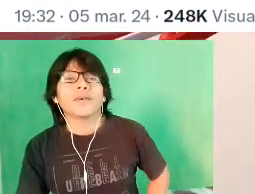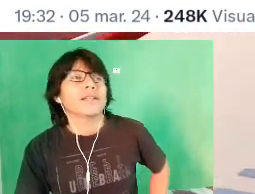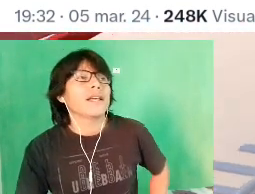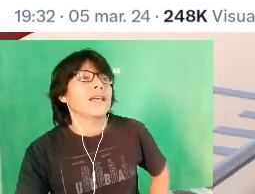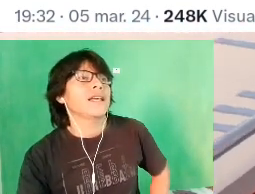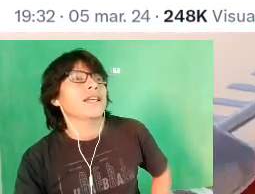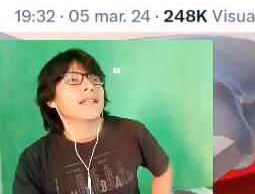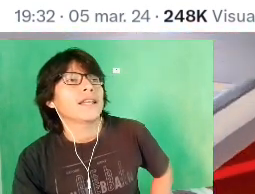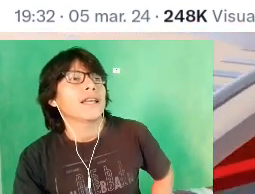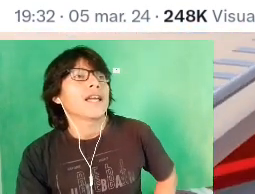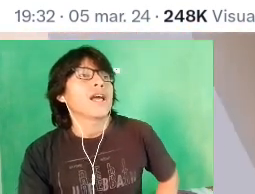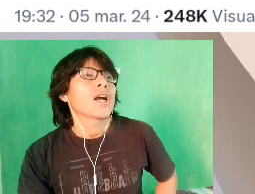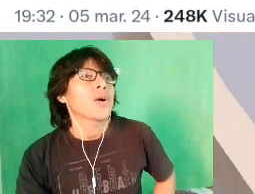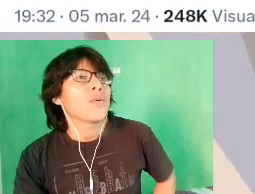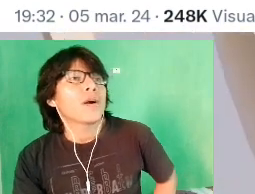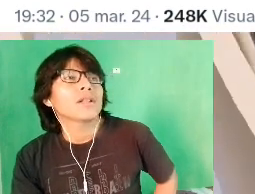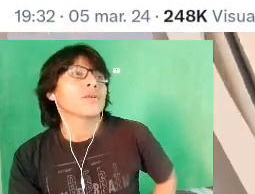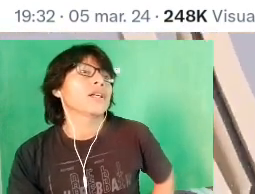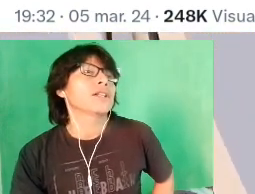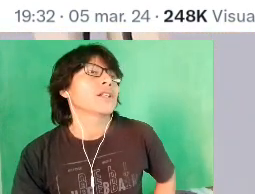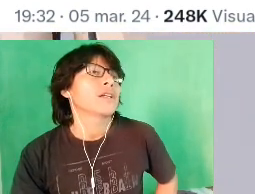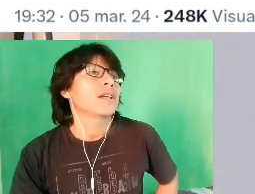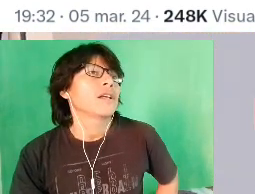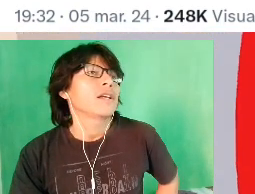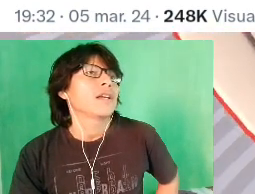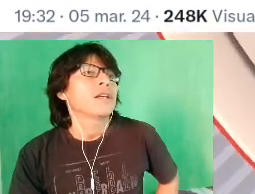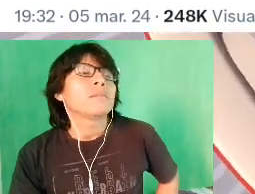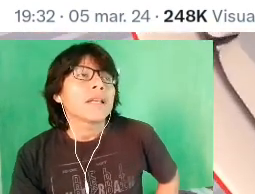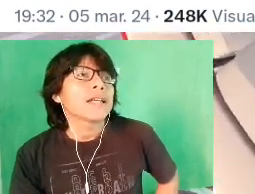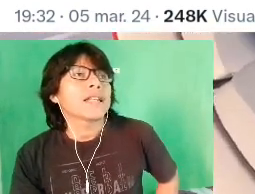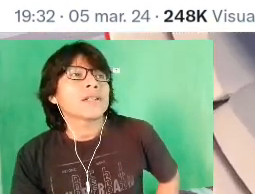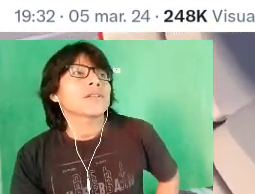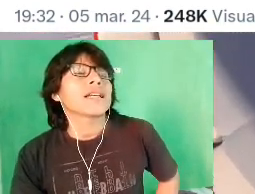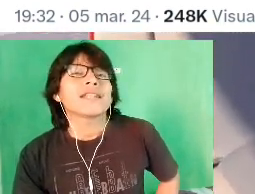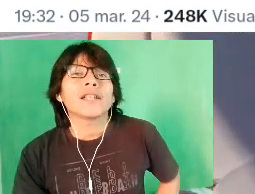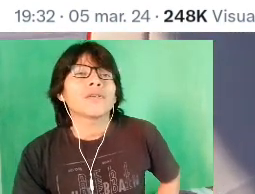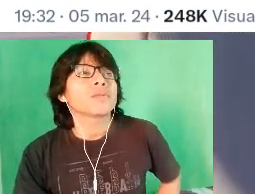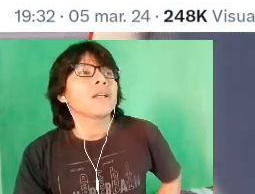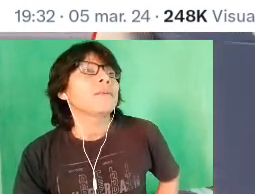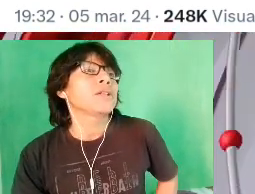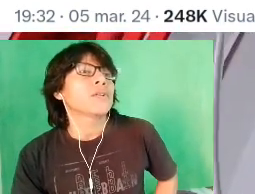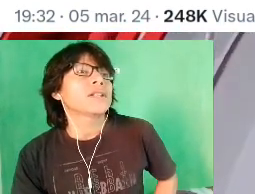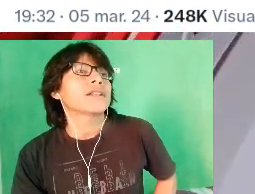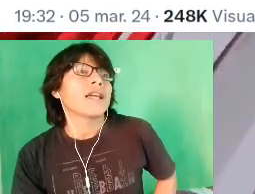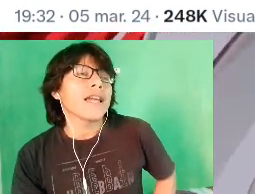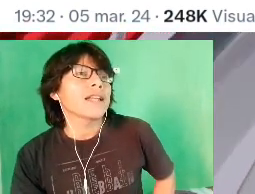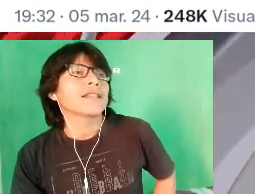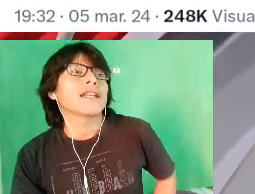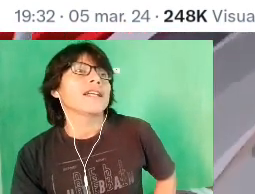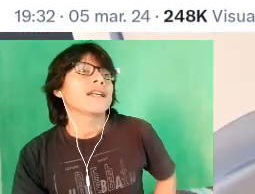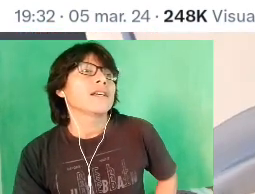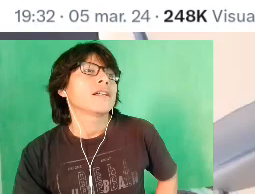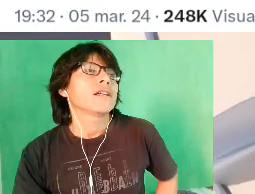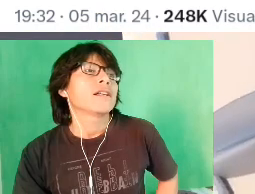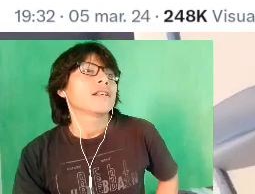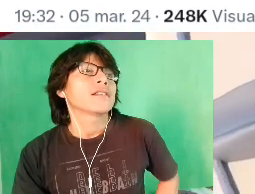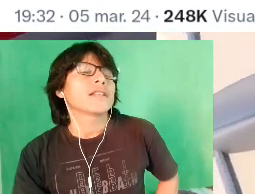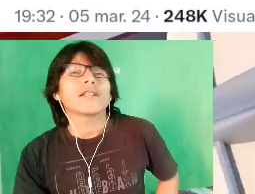Háganse de cuenta de cuánto es 1.500, 600 mil millones entre